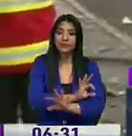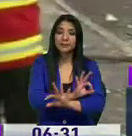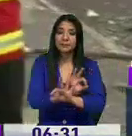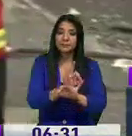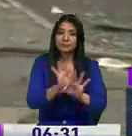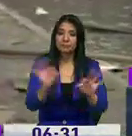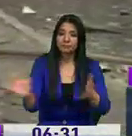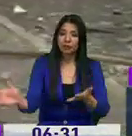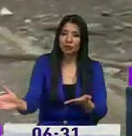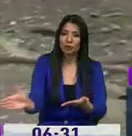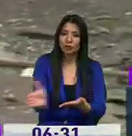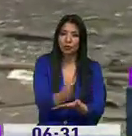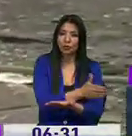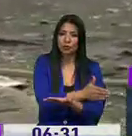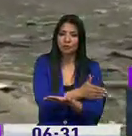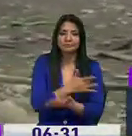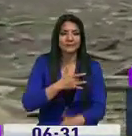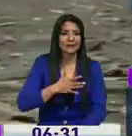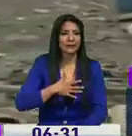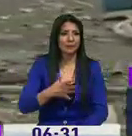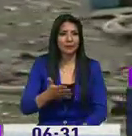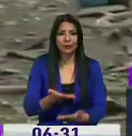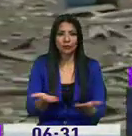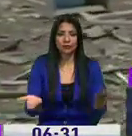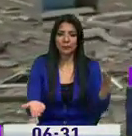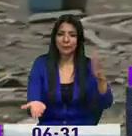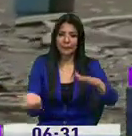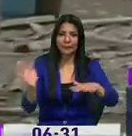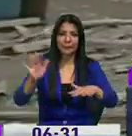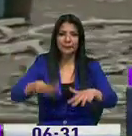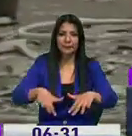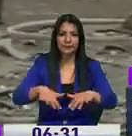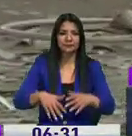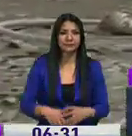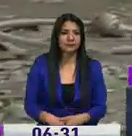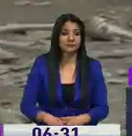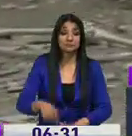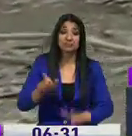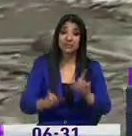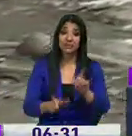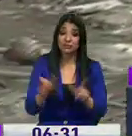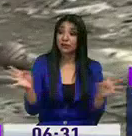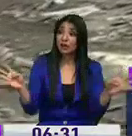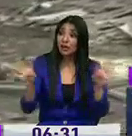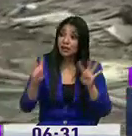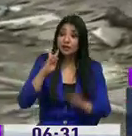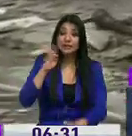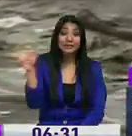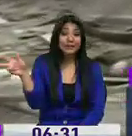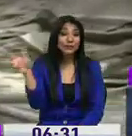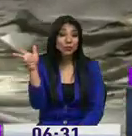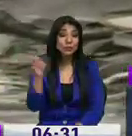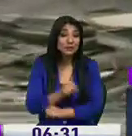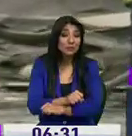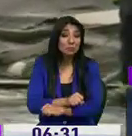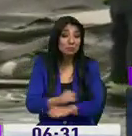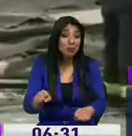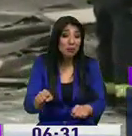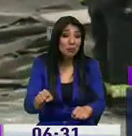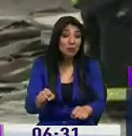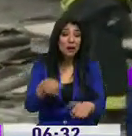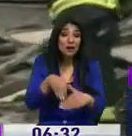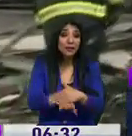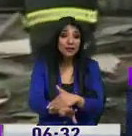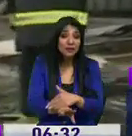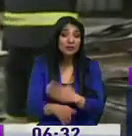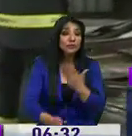mucho el termine la calzada lamentablemente según lo que nos ha comentado varias personas que escucharon parte de esta explosión